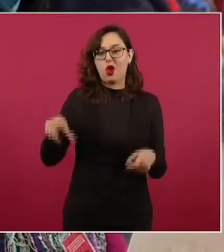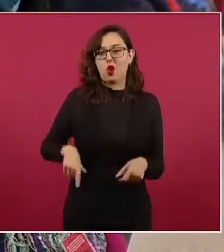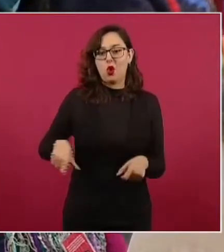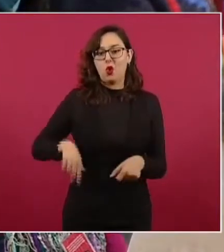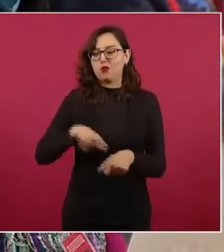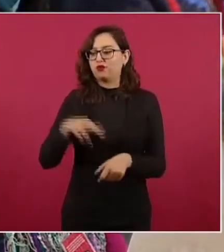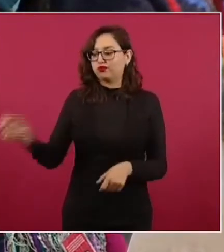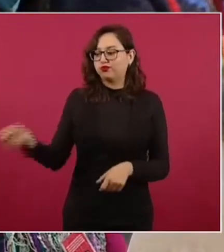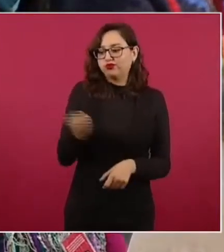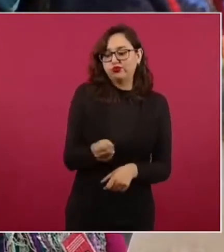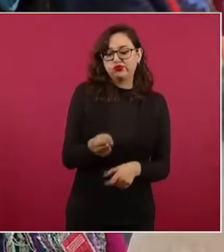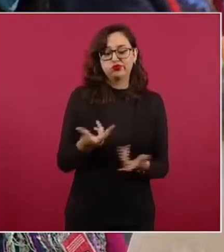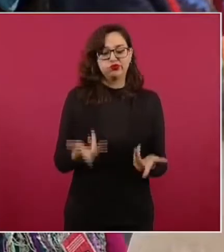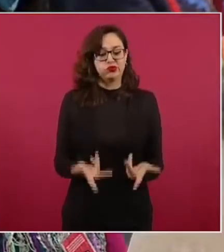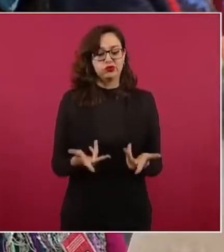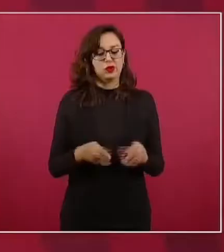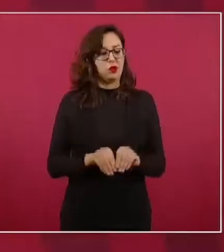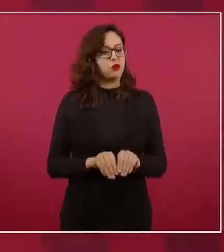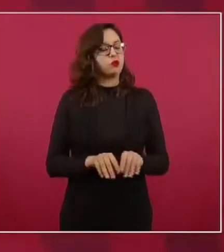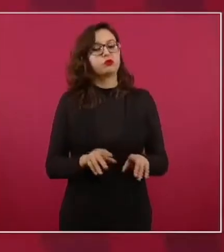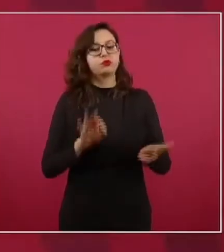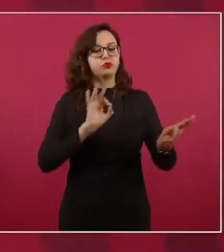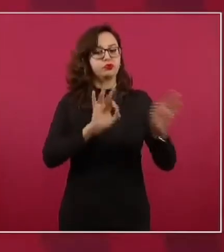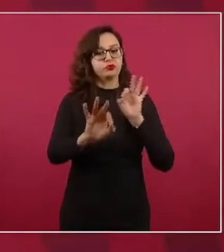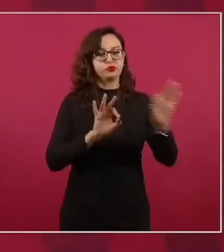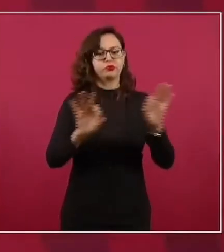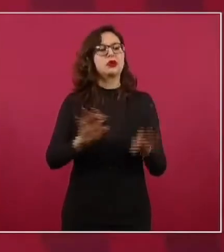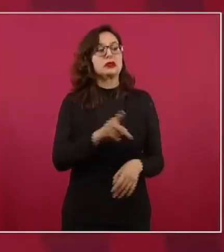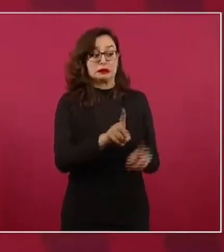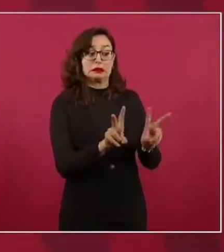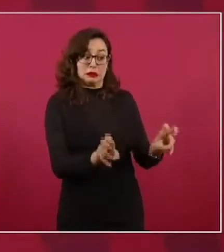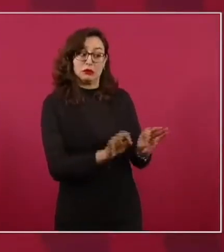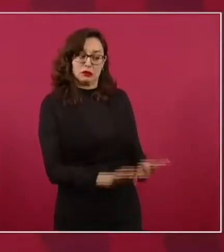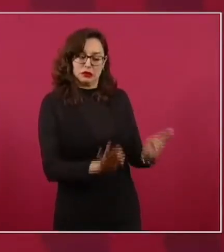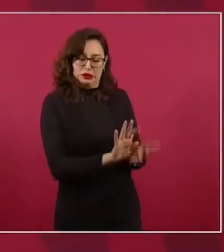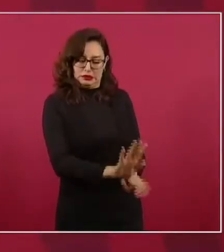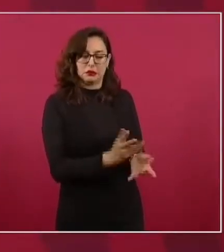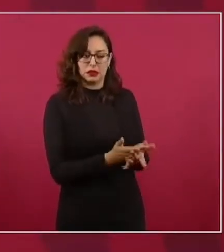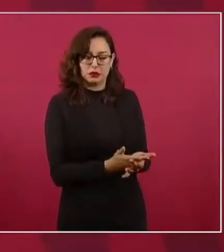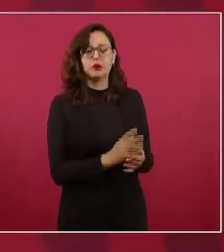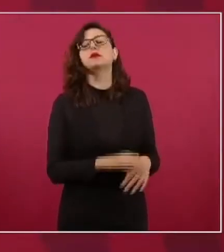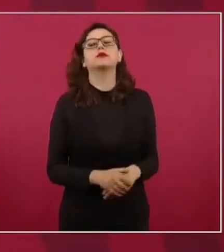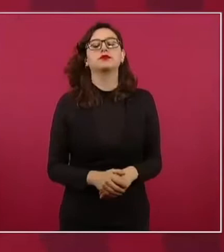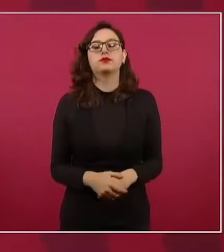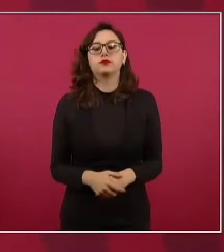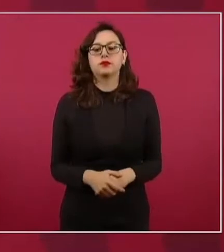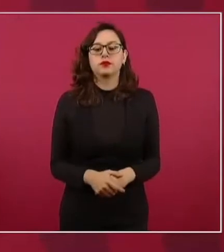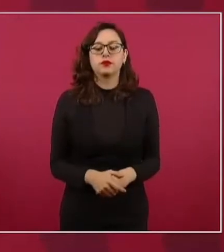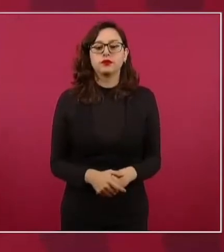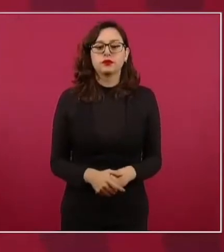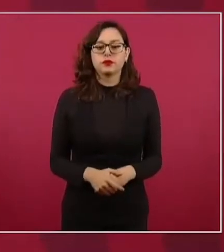El contraargumento sería… a nivel nacional, sí, que es importante, uh-huh, el tema. Uh-huh. ¿Sí?